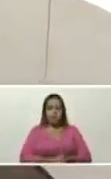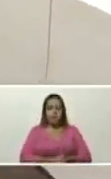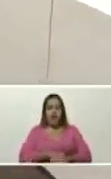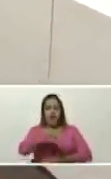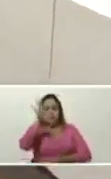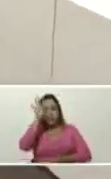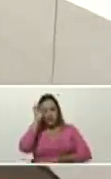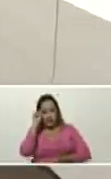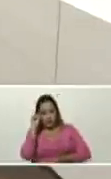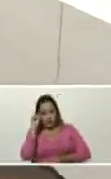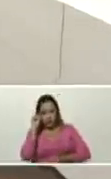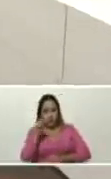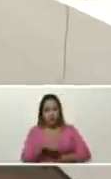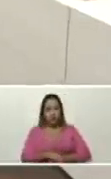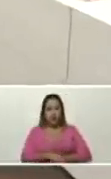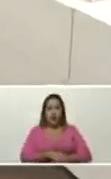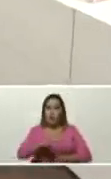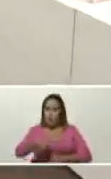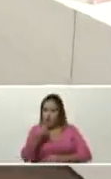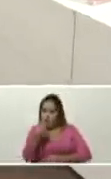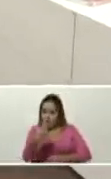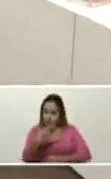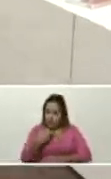aprendimos, y puedo decir yo,